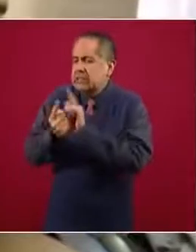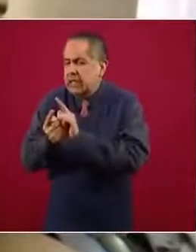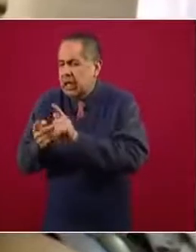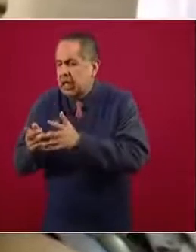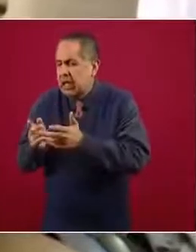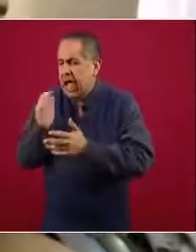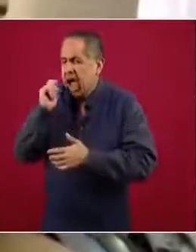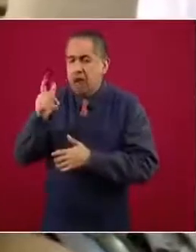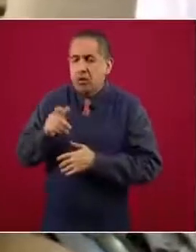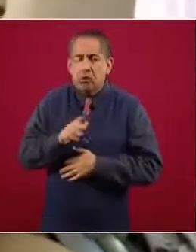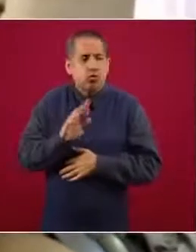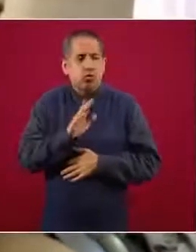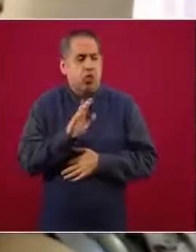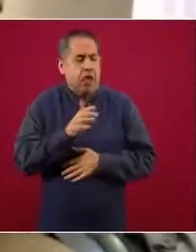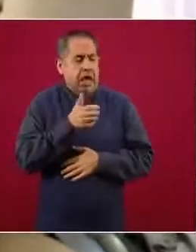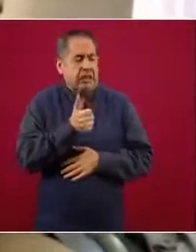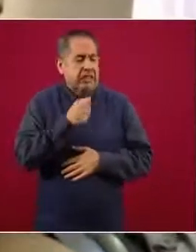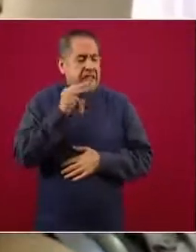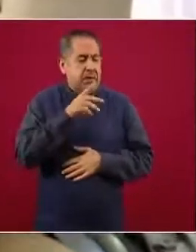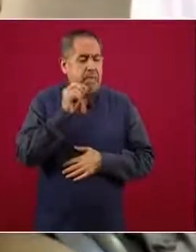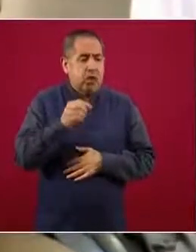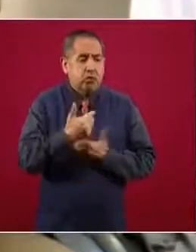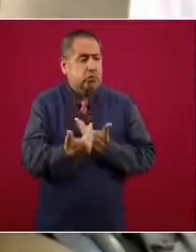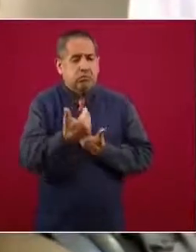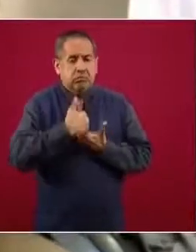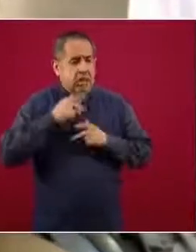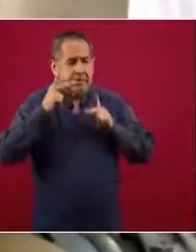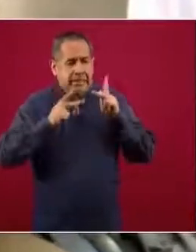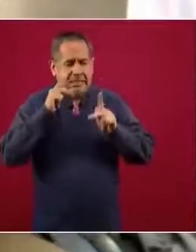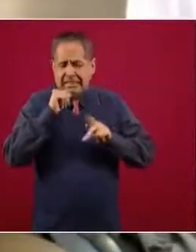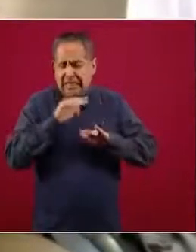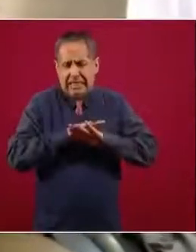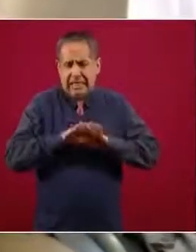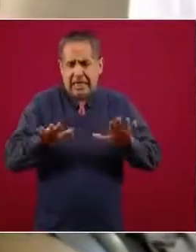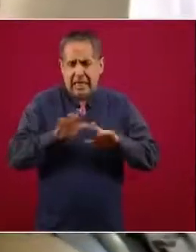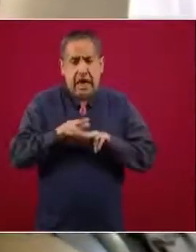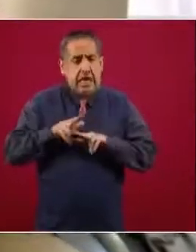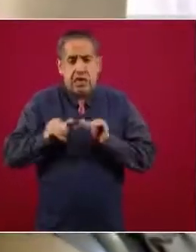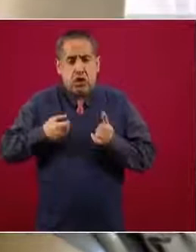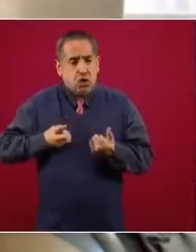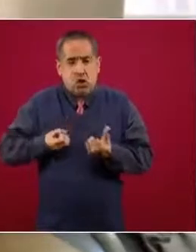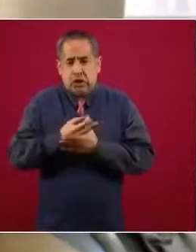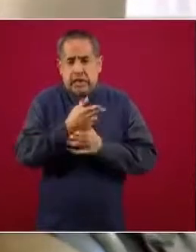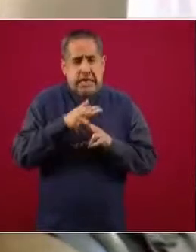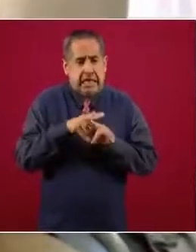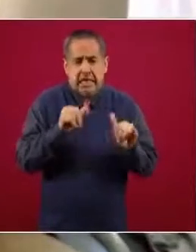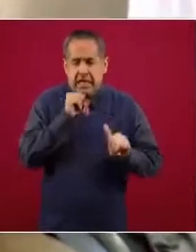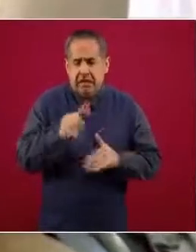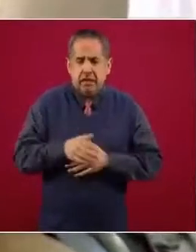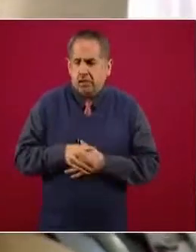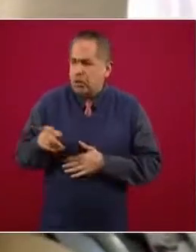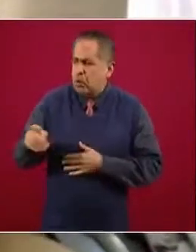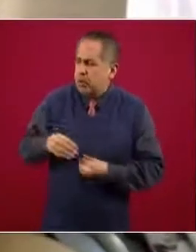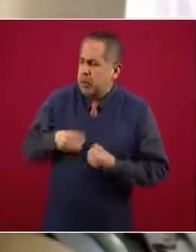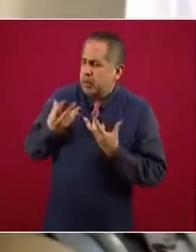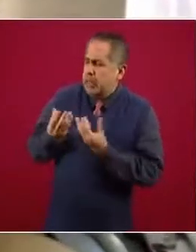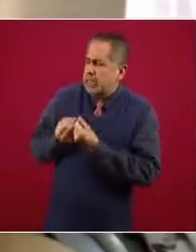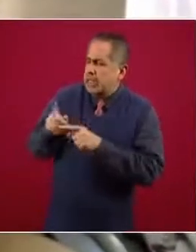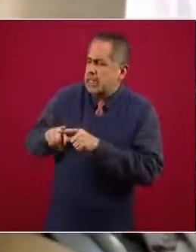el 16 de marzo en adelante ya no tuve visitas ni yo salí. ¿Y con quién vive